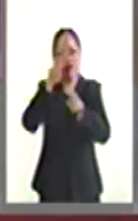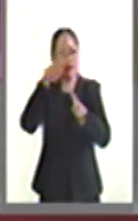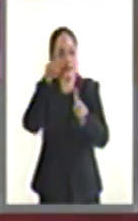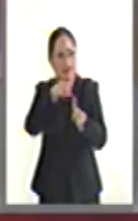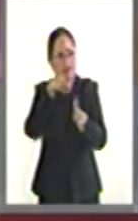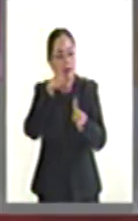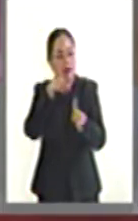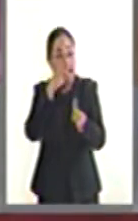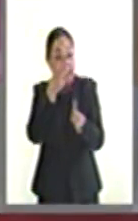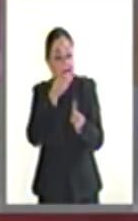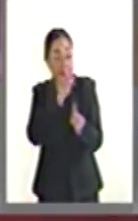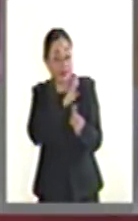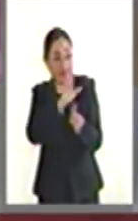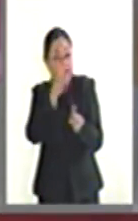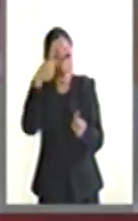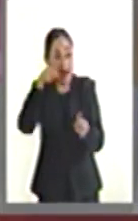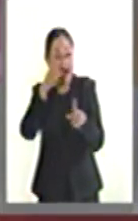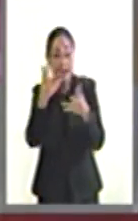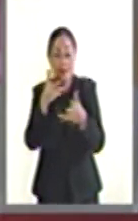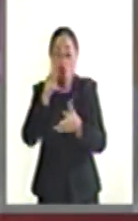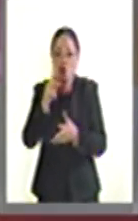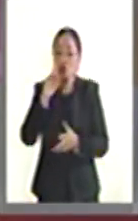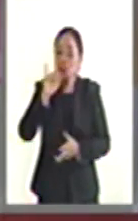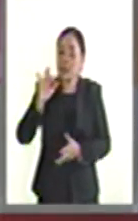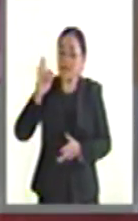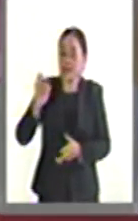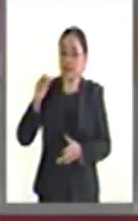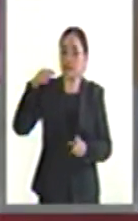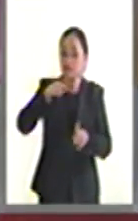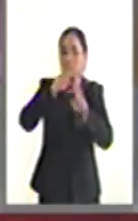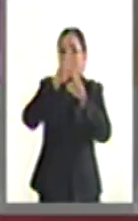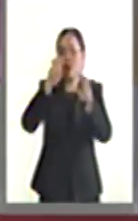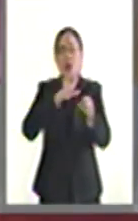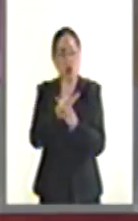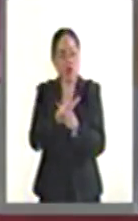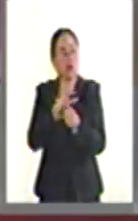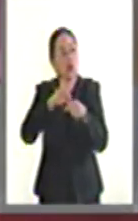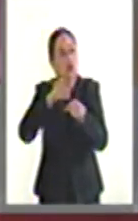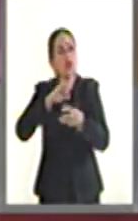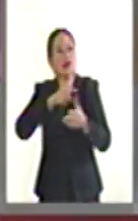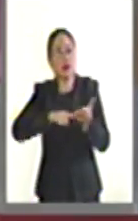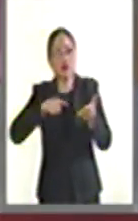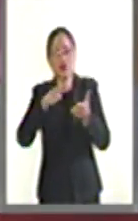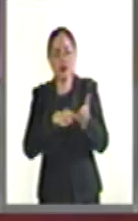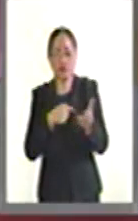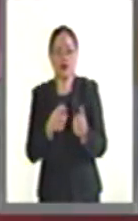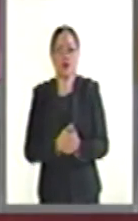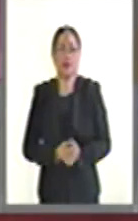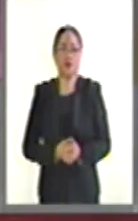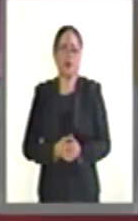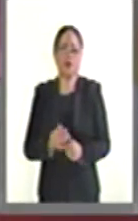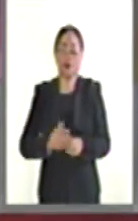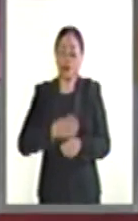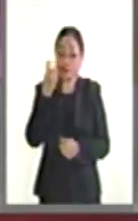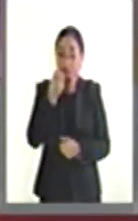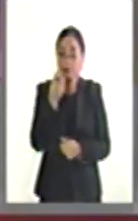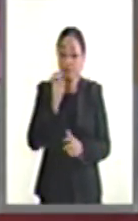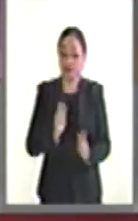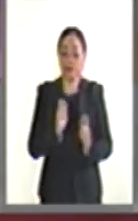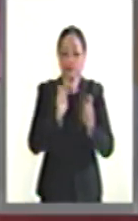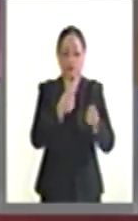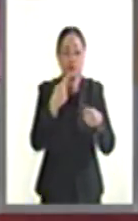órgano especializado del Poder Judicial de la Federación. Por tal razón, la designación